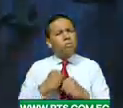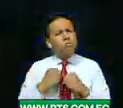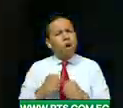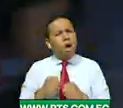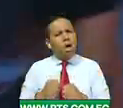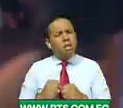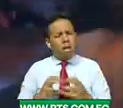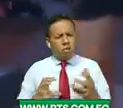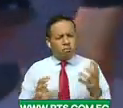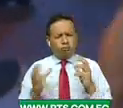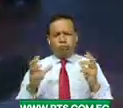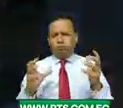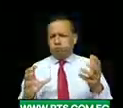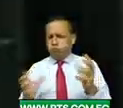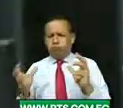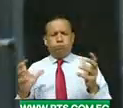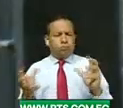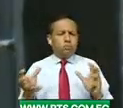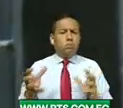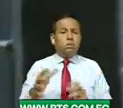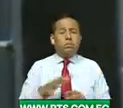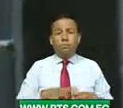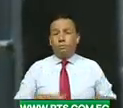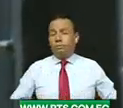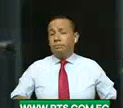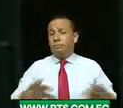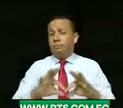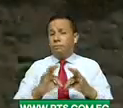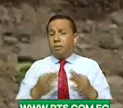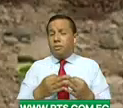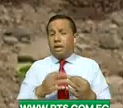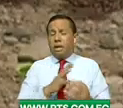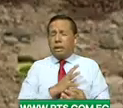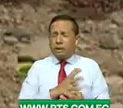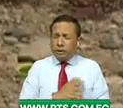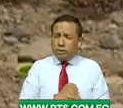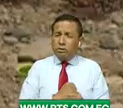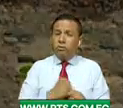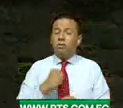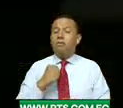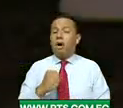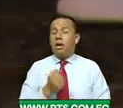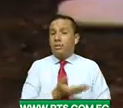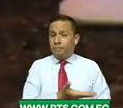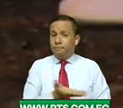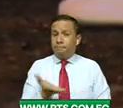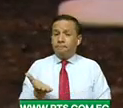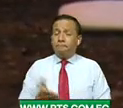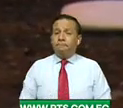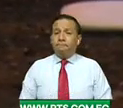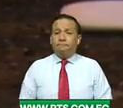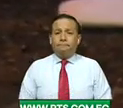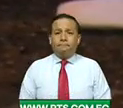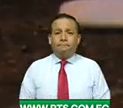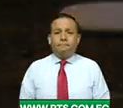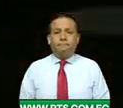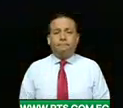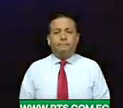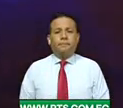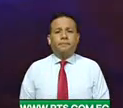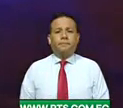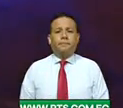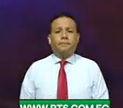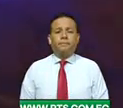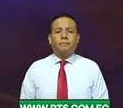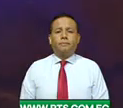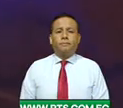de las familias que viven bajo un fuego cruzado. Con cámara de Javier García, informó